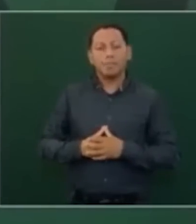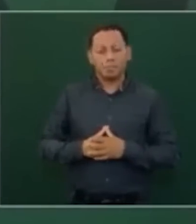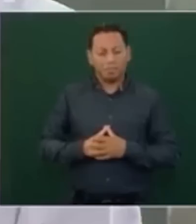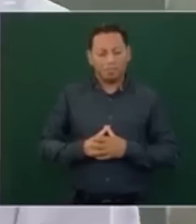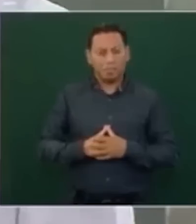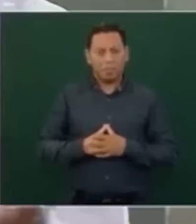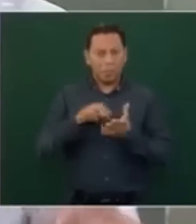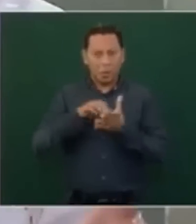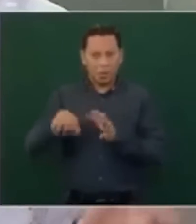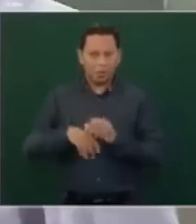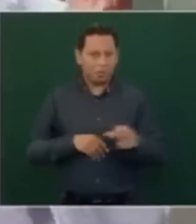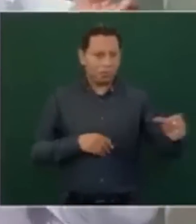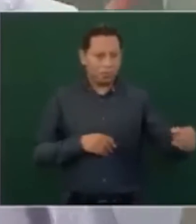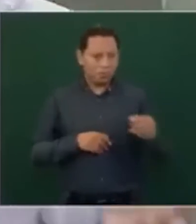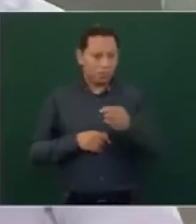enjuiciar